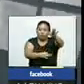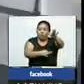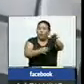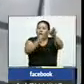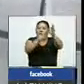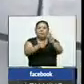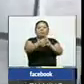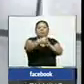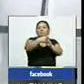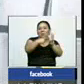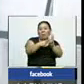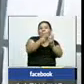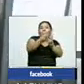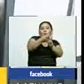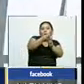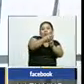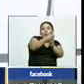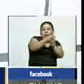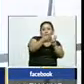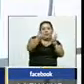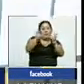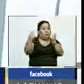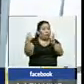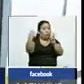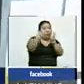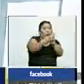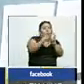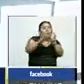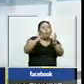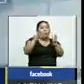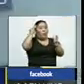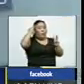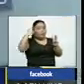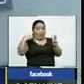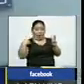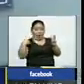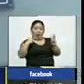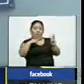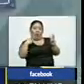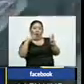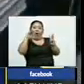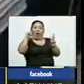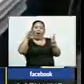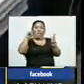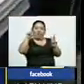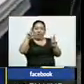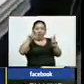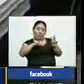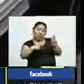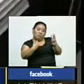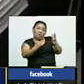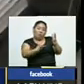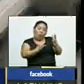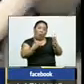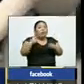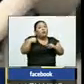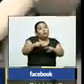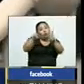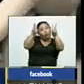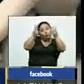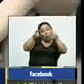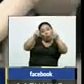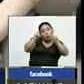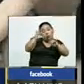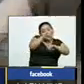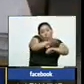contra tres agentes de la Policía Nacional Civil por el homicidio de Camila, una mujer transexual, quien supuestamente fue privada de libertad a